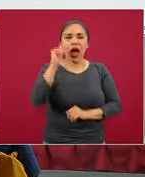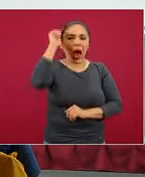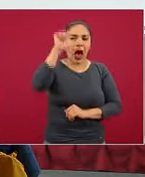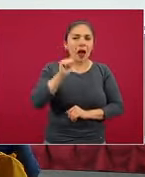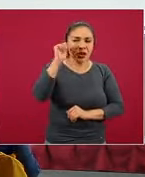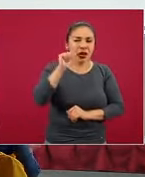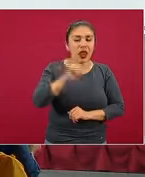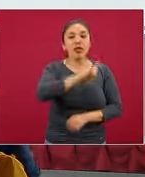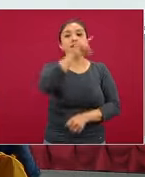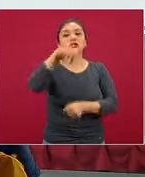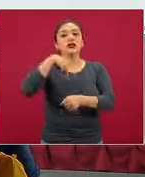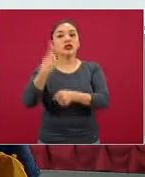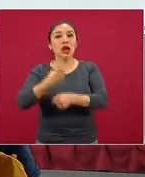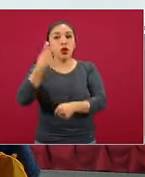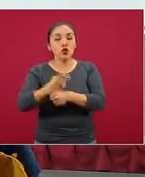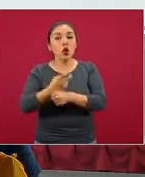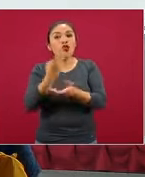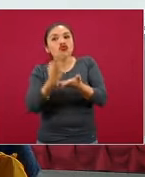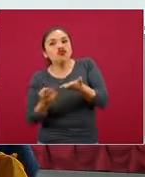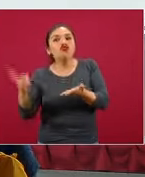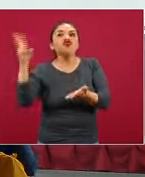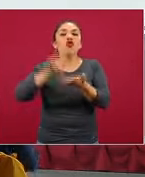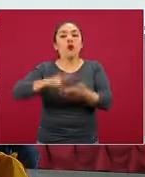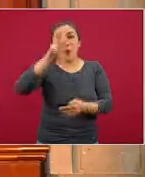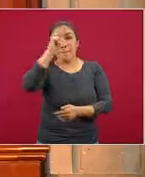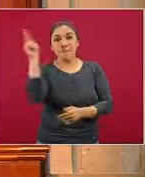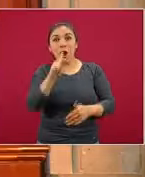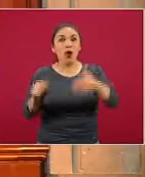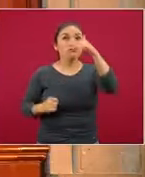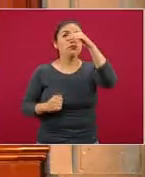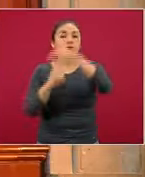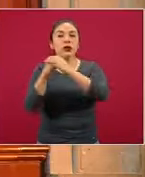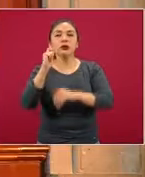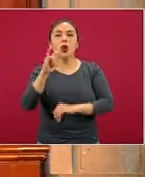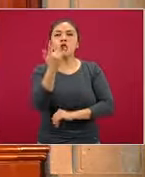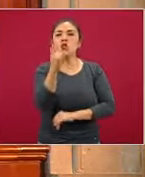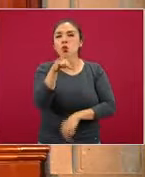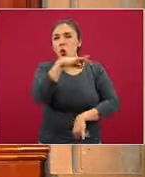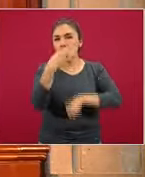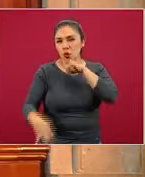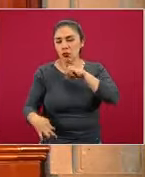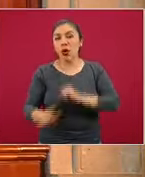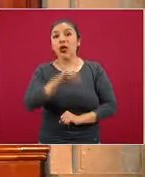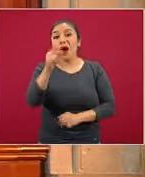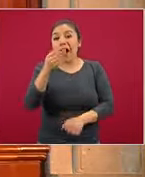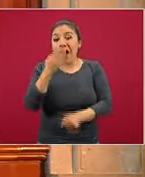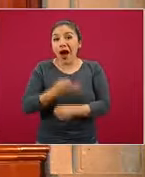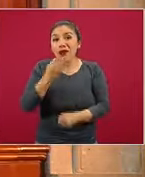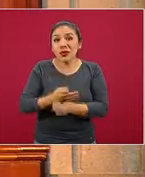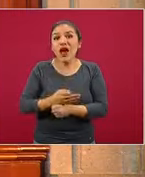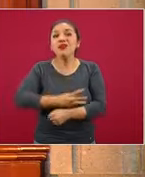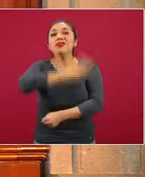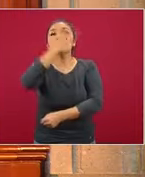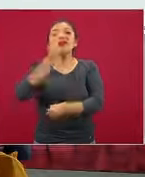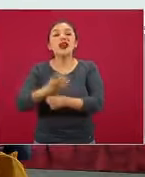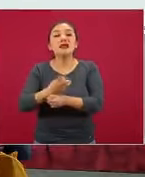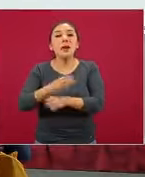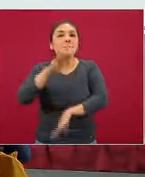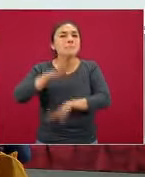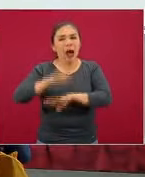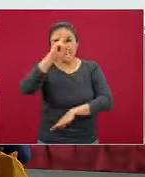viene un segundo que prácticamente duplica el primero y se da a fines de julio, y ahora tenemos un tercero que se